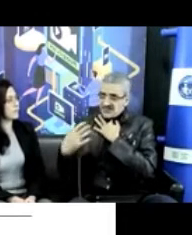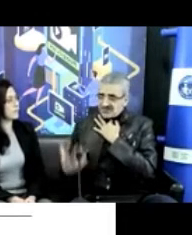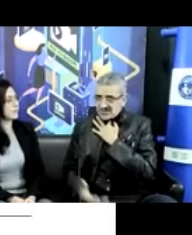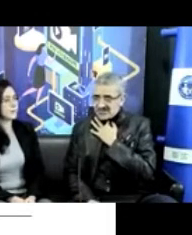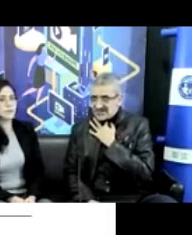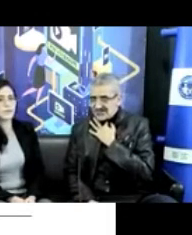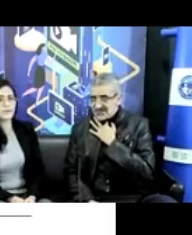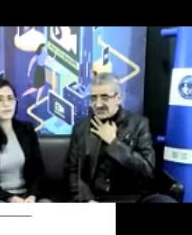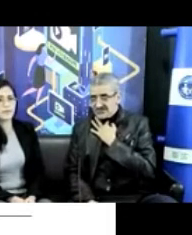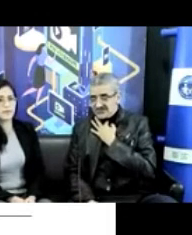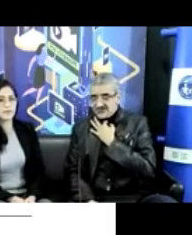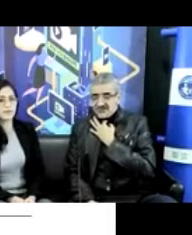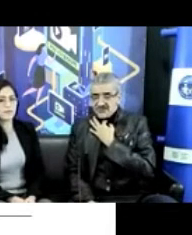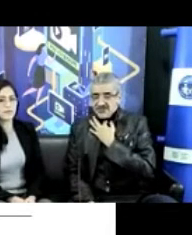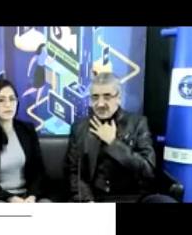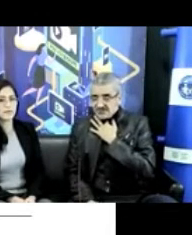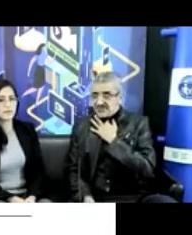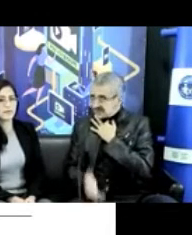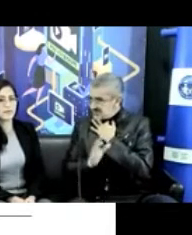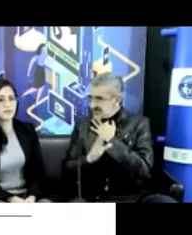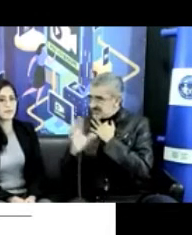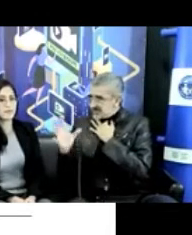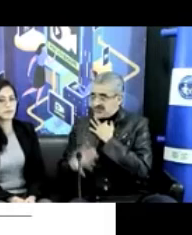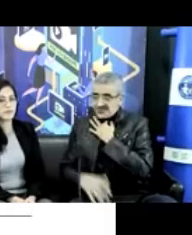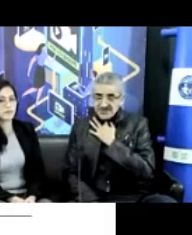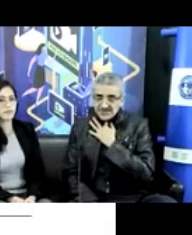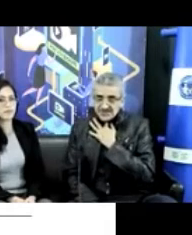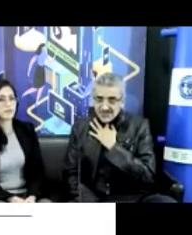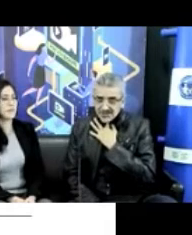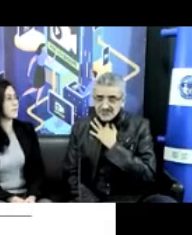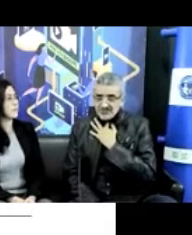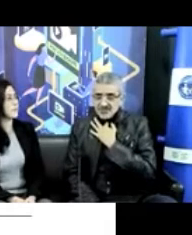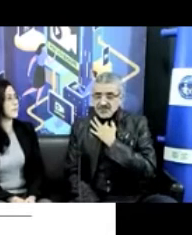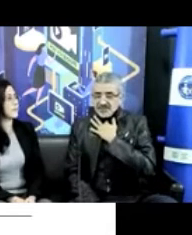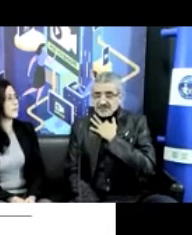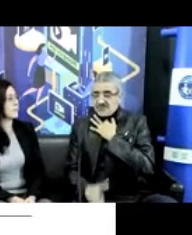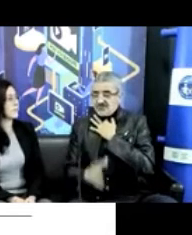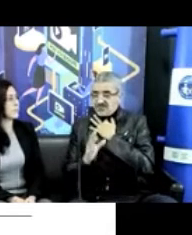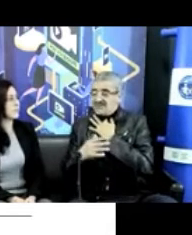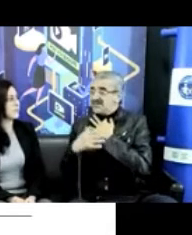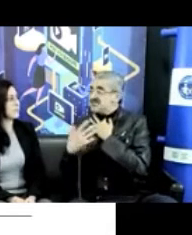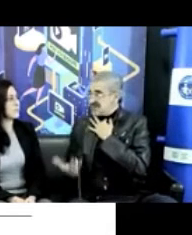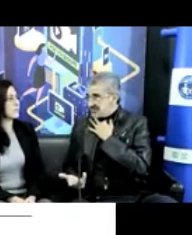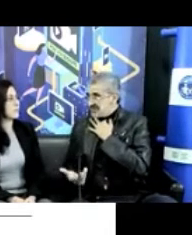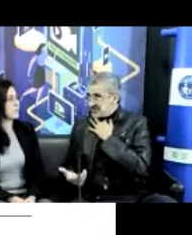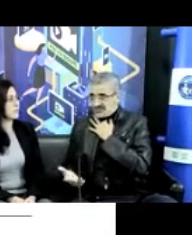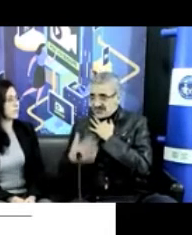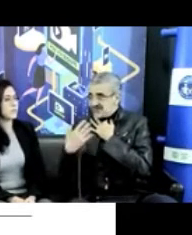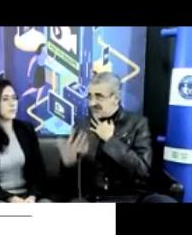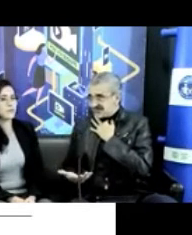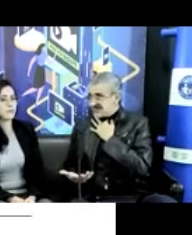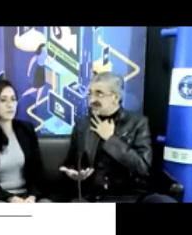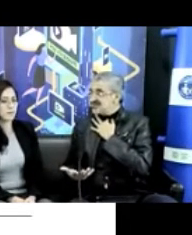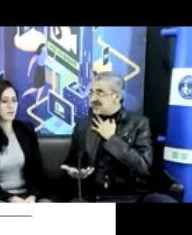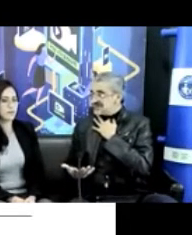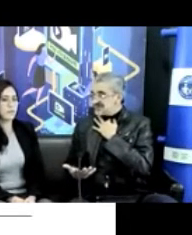puedes ajustar el tratamiento, ¿no? Precisamente es para medir el desempeño. Es lo importante del seguimiento, no nada